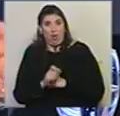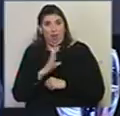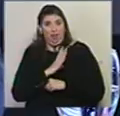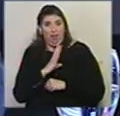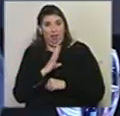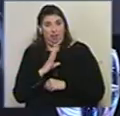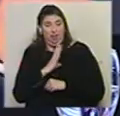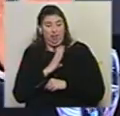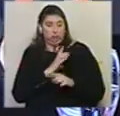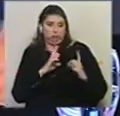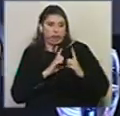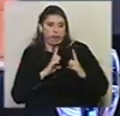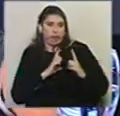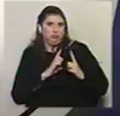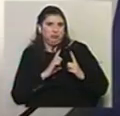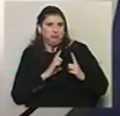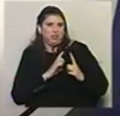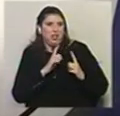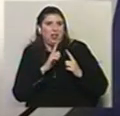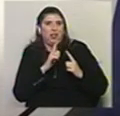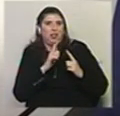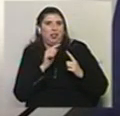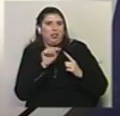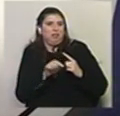una expectativa de vida muy corta, porque la enfermedad es